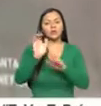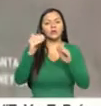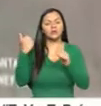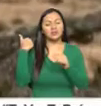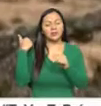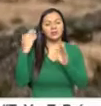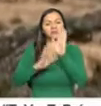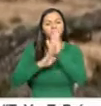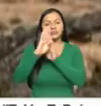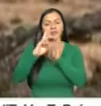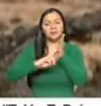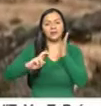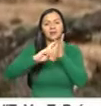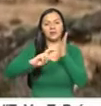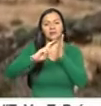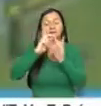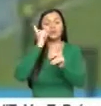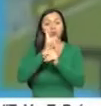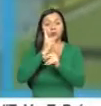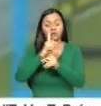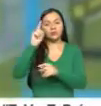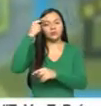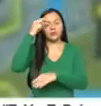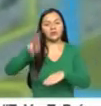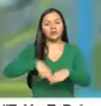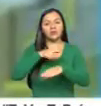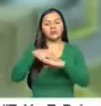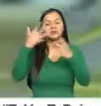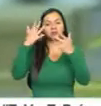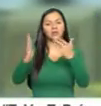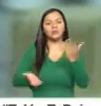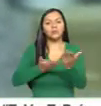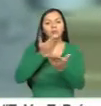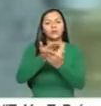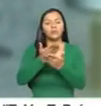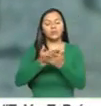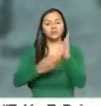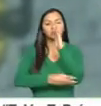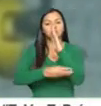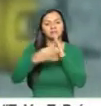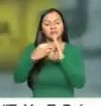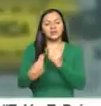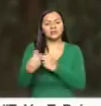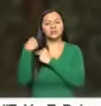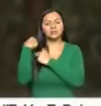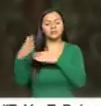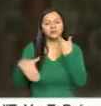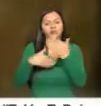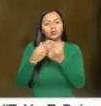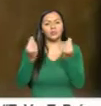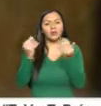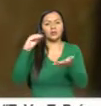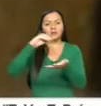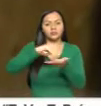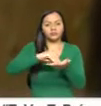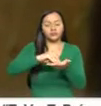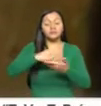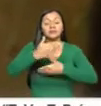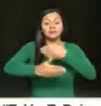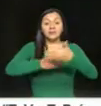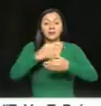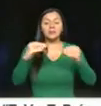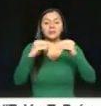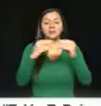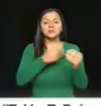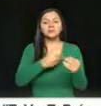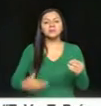gran potencial minero. Por ello, el gobierno nacional ha planteado explotar de manera responsable estos recursos. En este sentido, el